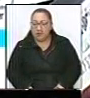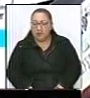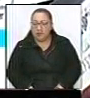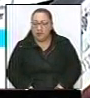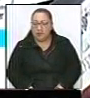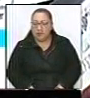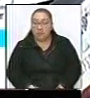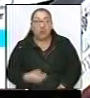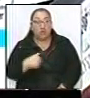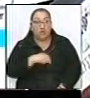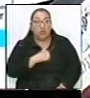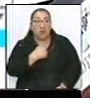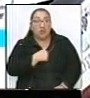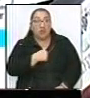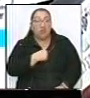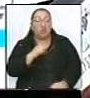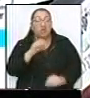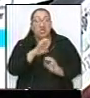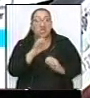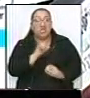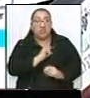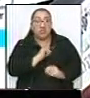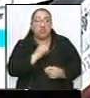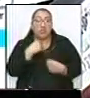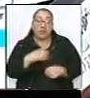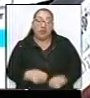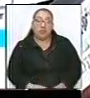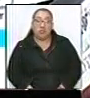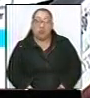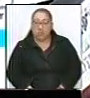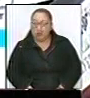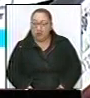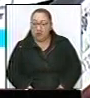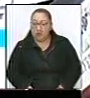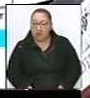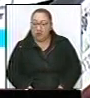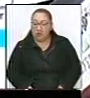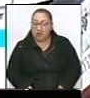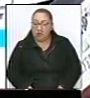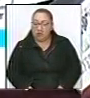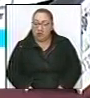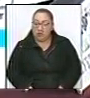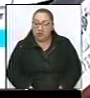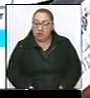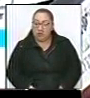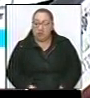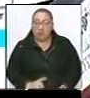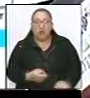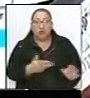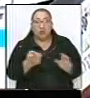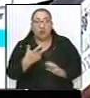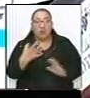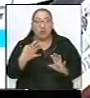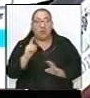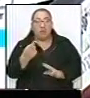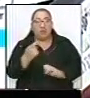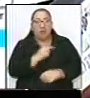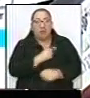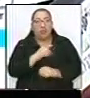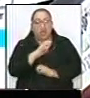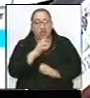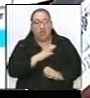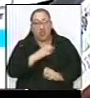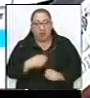nosotros mismos nuestra propia institución. González Vigil decía en 1839 que este era el primer poder del